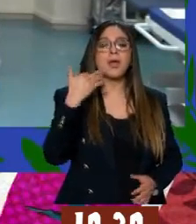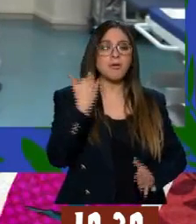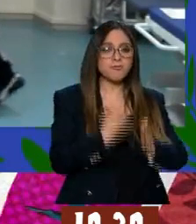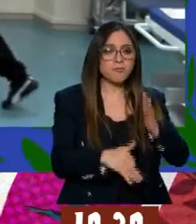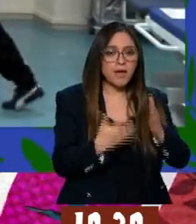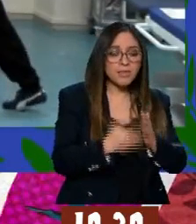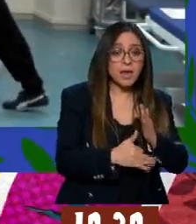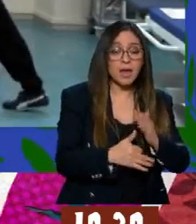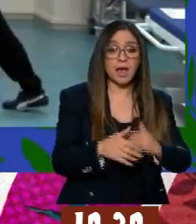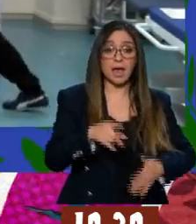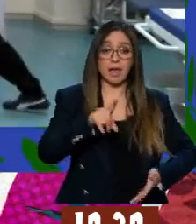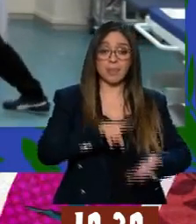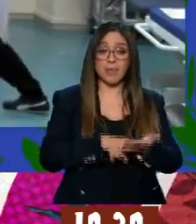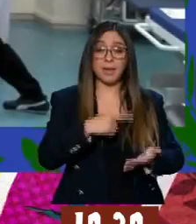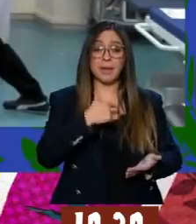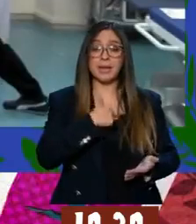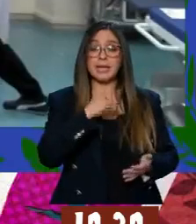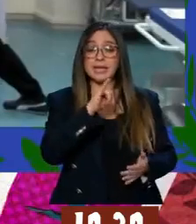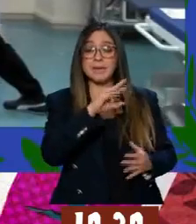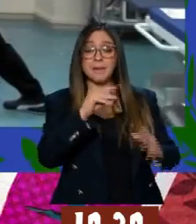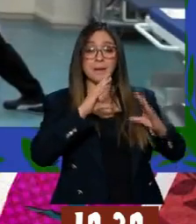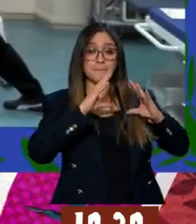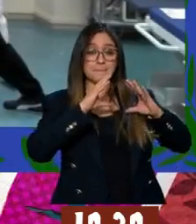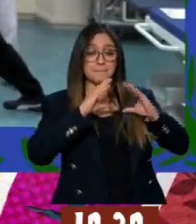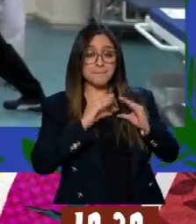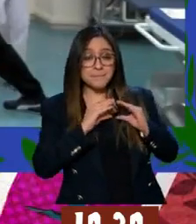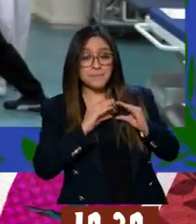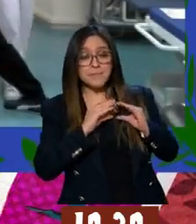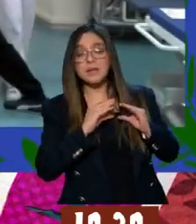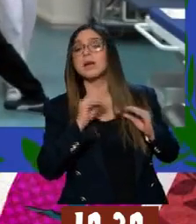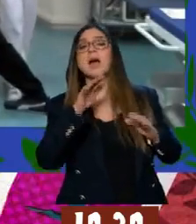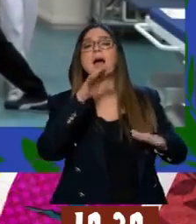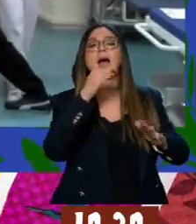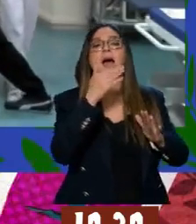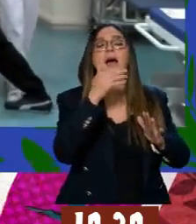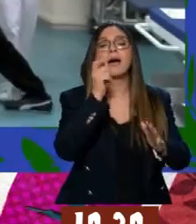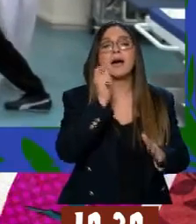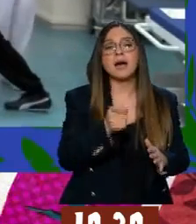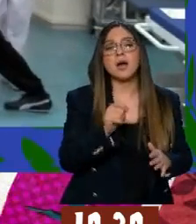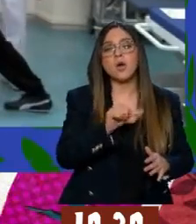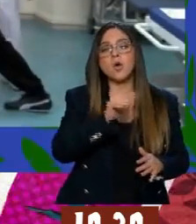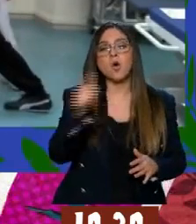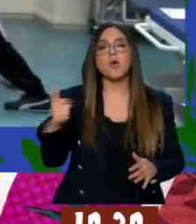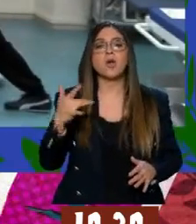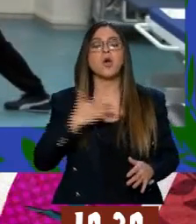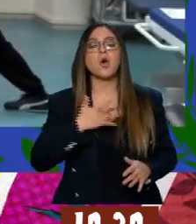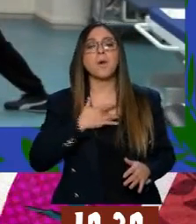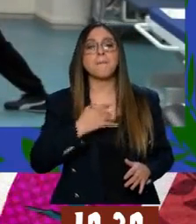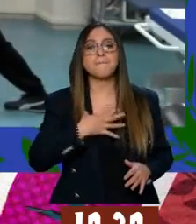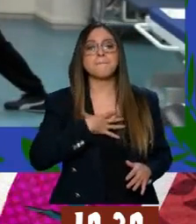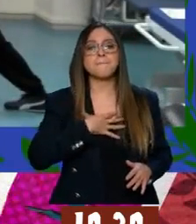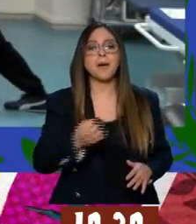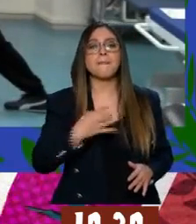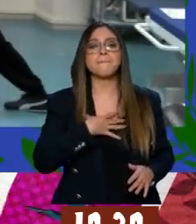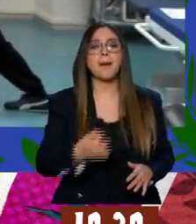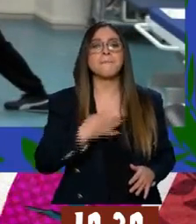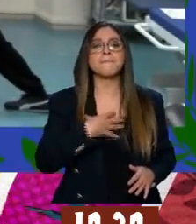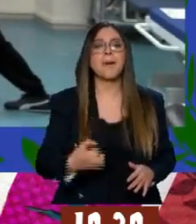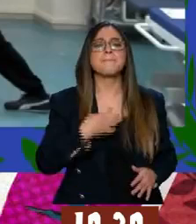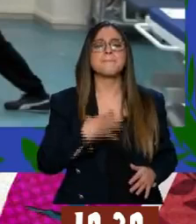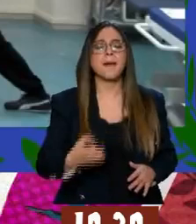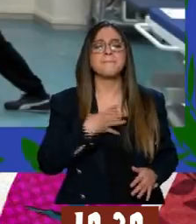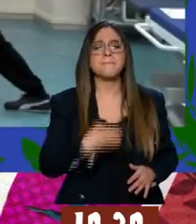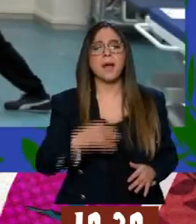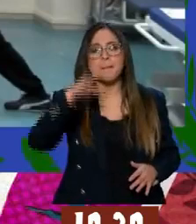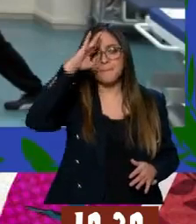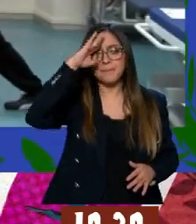genera un infarto, uno de los síntomas, por ejemplo, es la falta de aire. La otra son las palpitaciones, ¿sí? Cuando uno siente que el corazón está